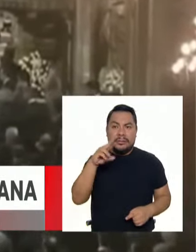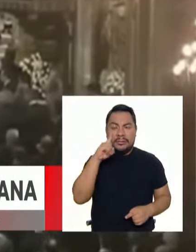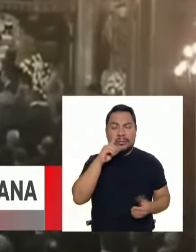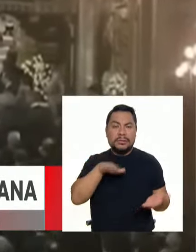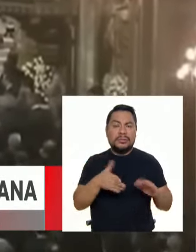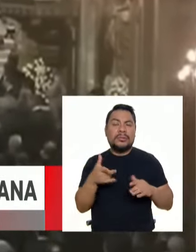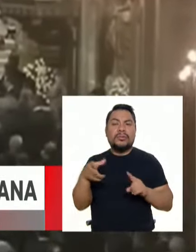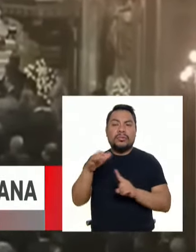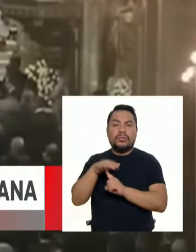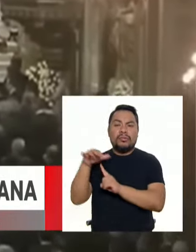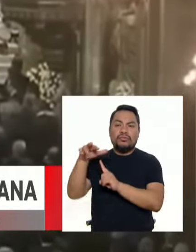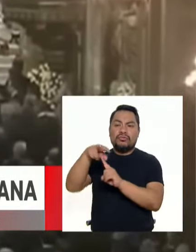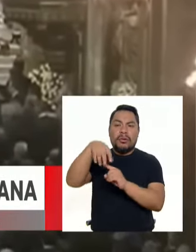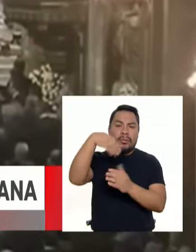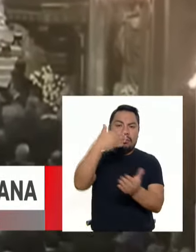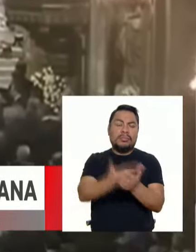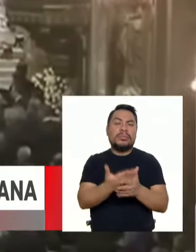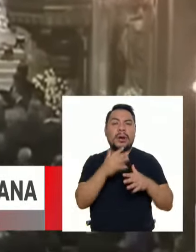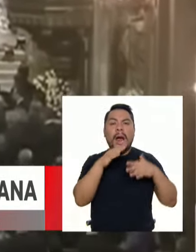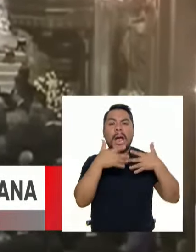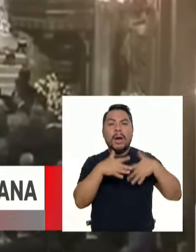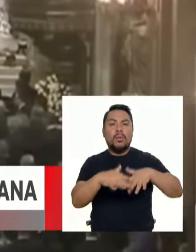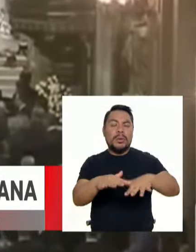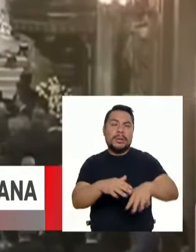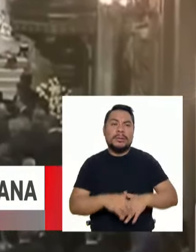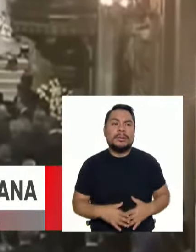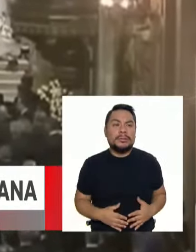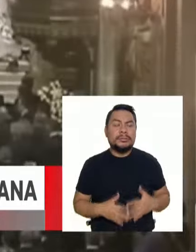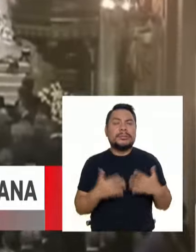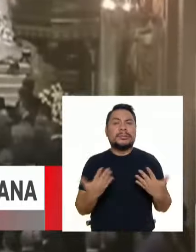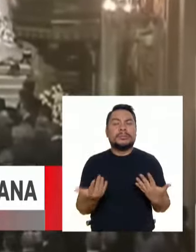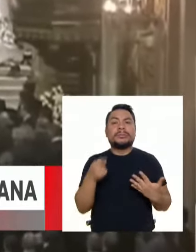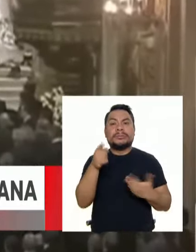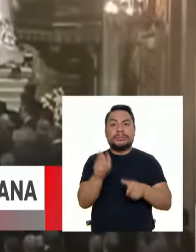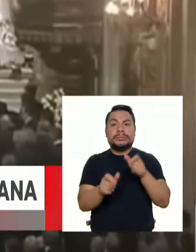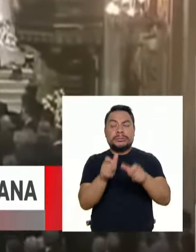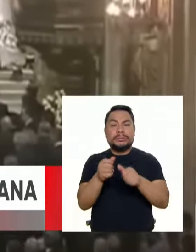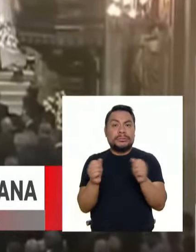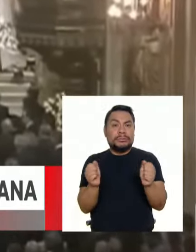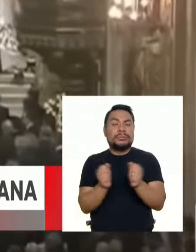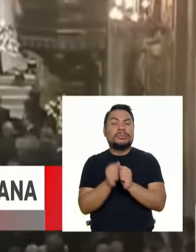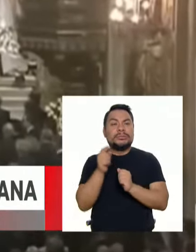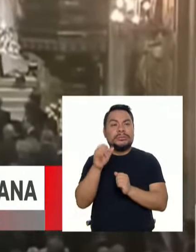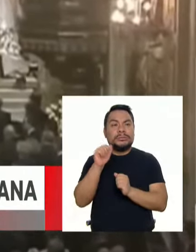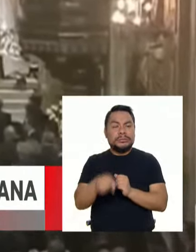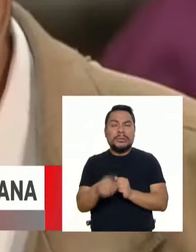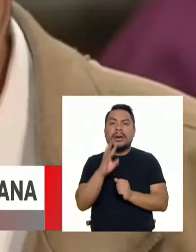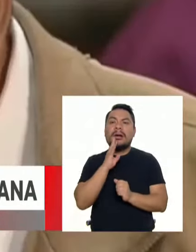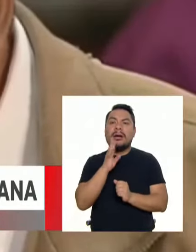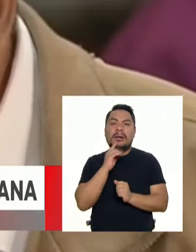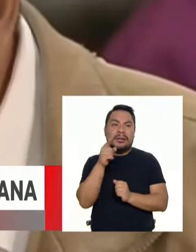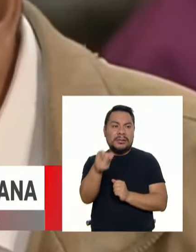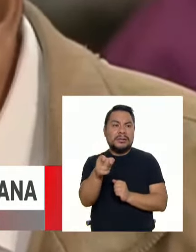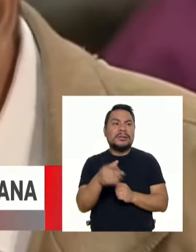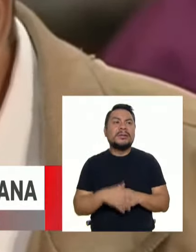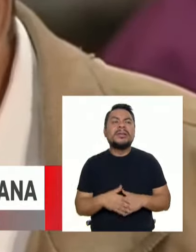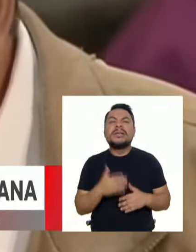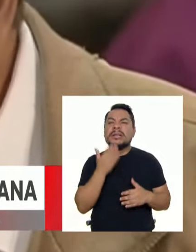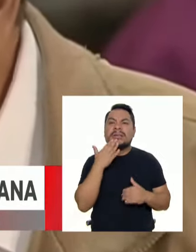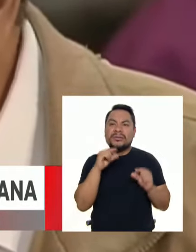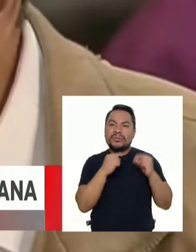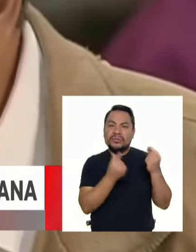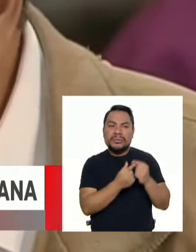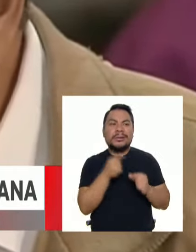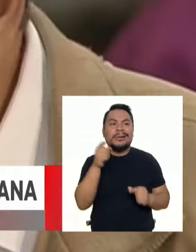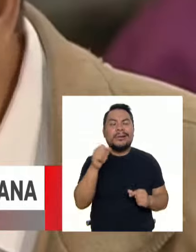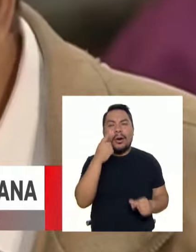un accidente de helicóptero en el balneario de Lago Ranco. Entre las personas que le dedicaron unas palabras, resaltaron las de